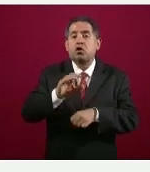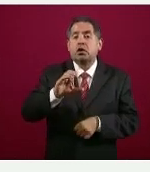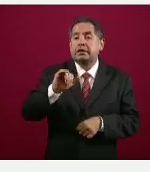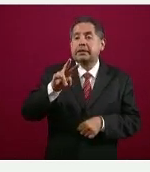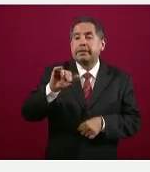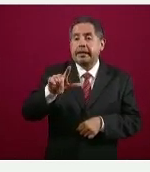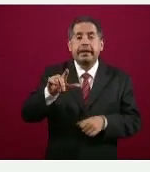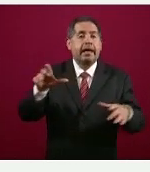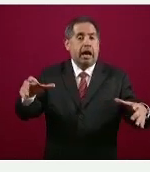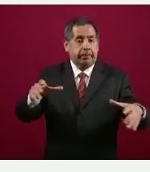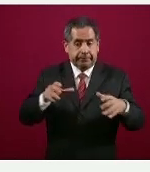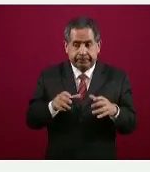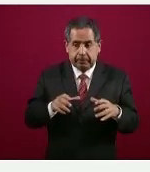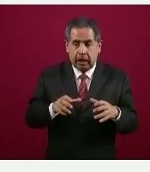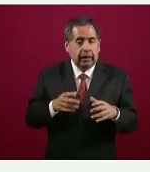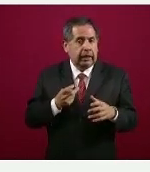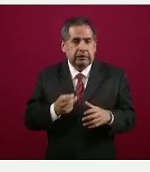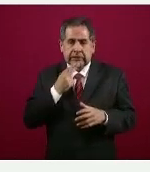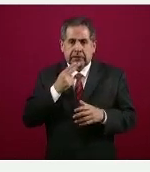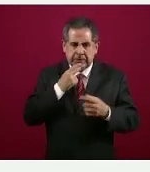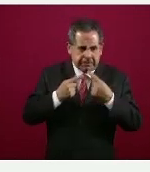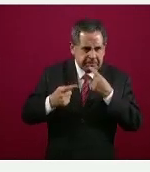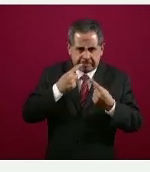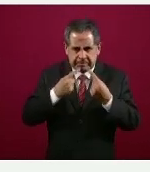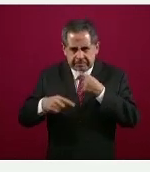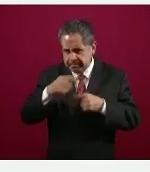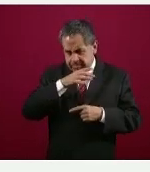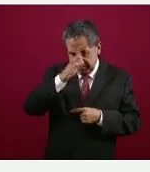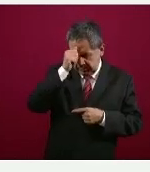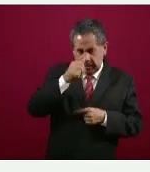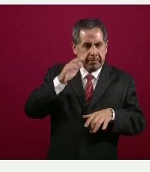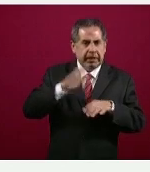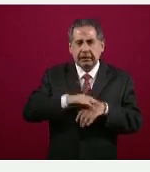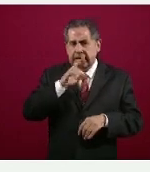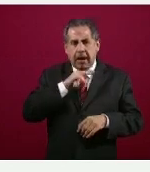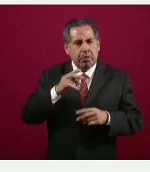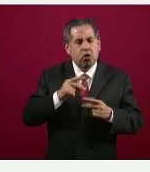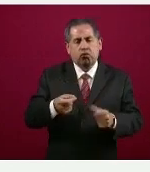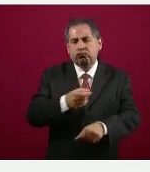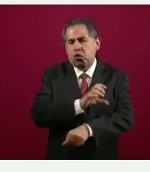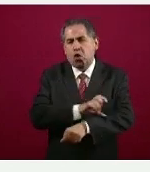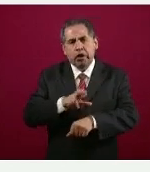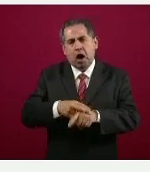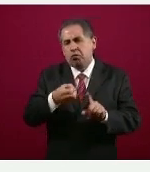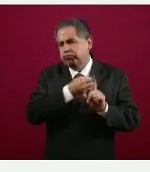esto nos da mucha fuerza para poder atender a las gentes de una manera más coordinada. La siguiente.